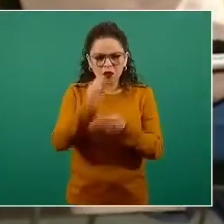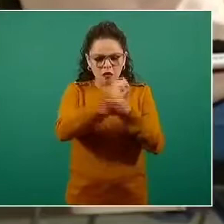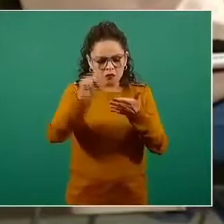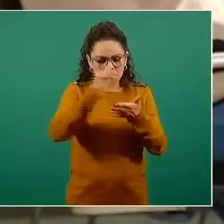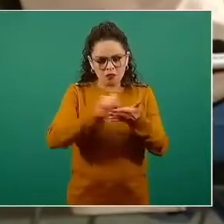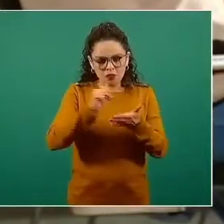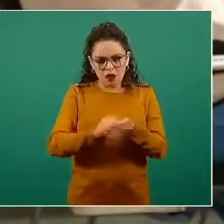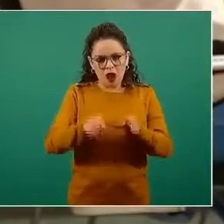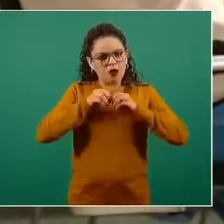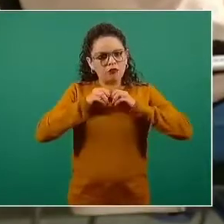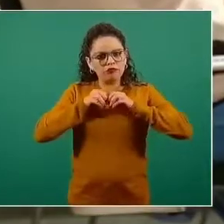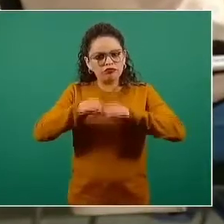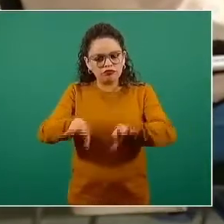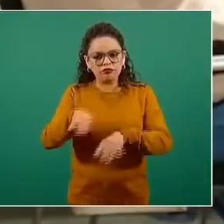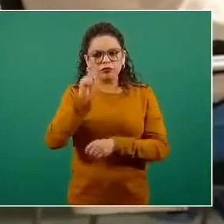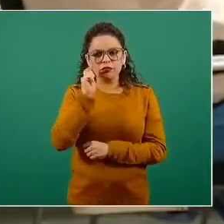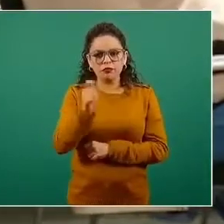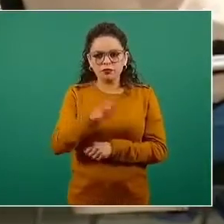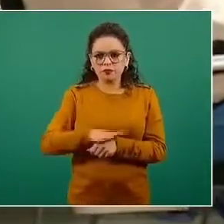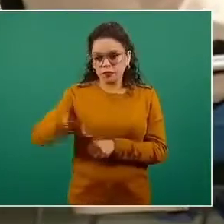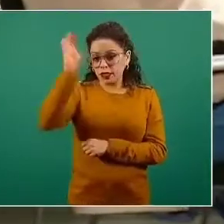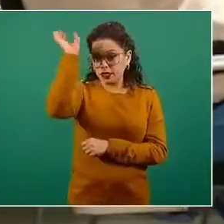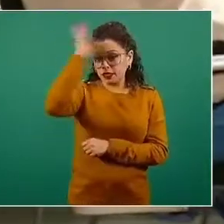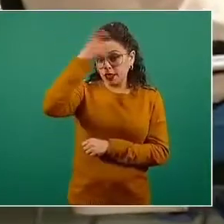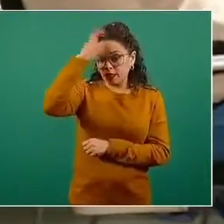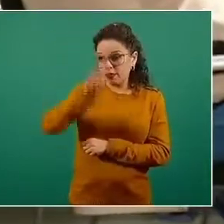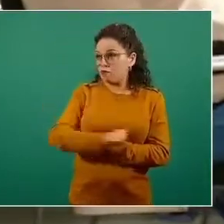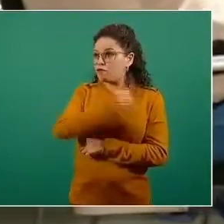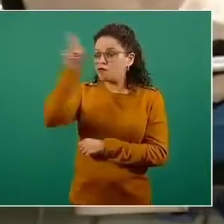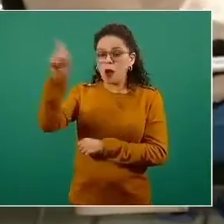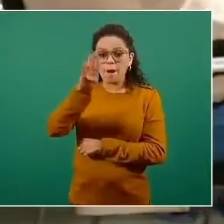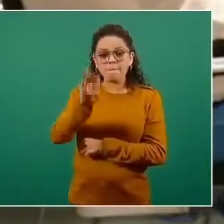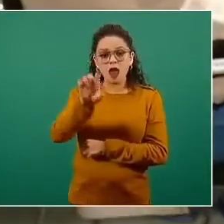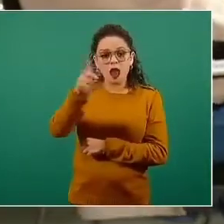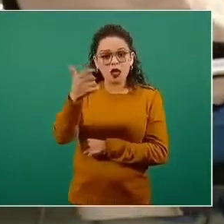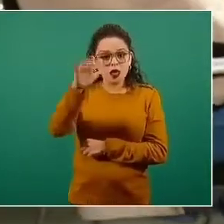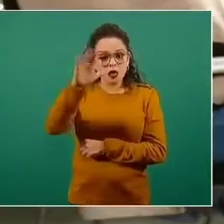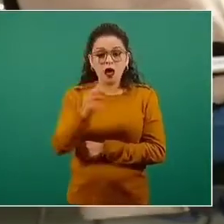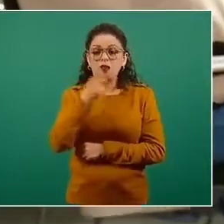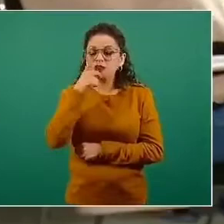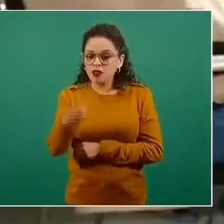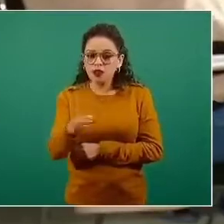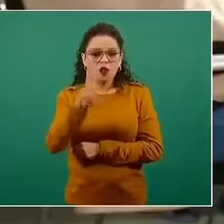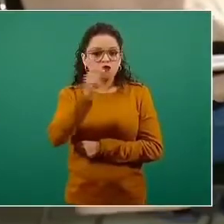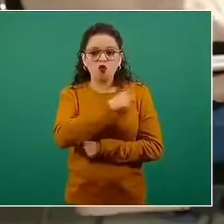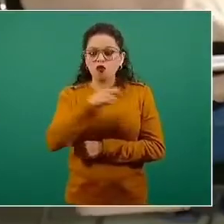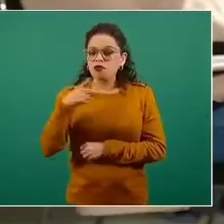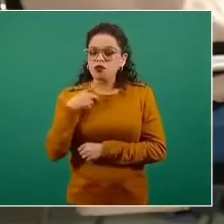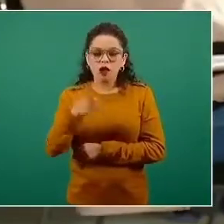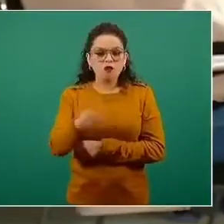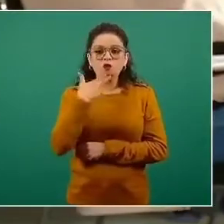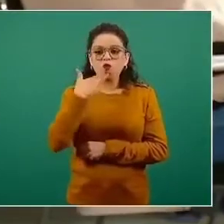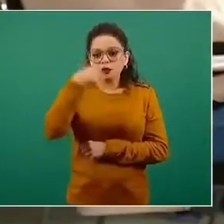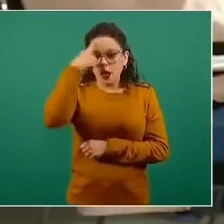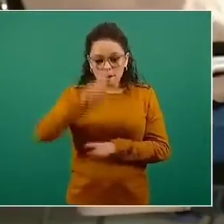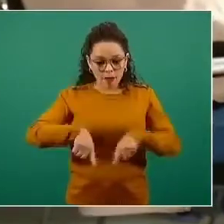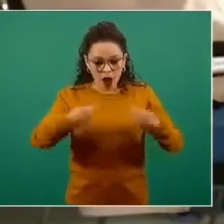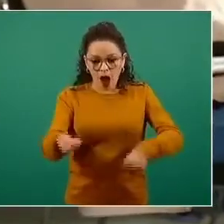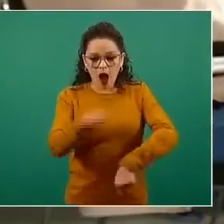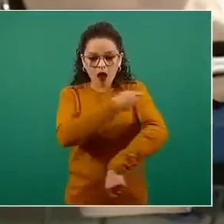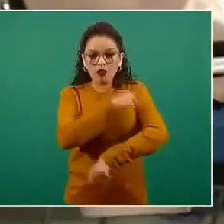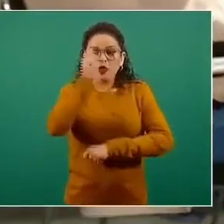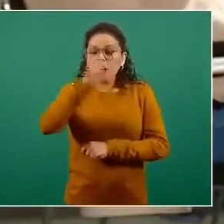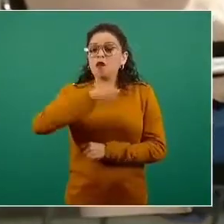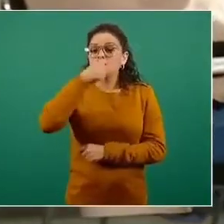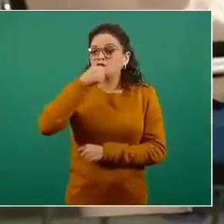publicó de la comunidad de científicos en Bélgica que ellos ya determinaron no utilizarla en adultos mayores. ¿Cómo va esa situación